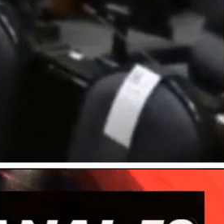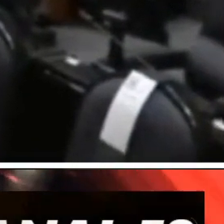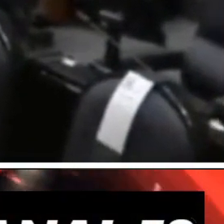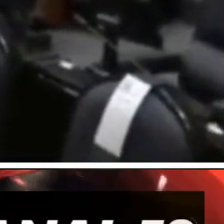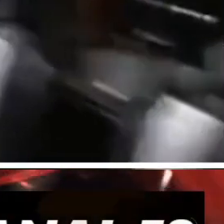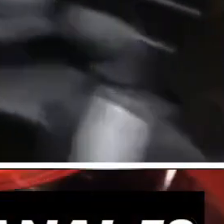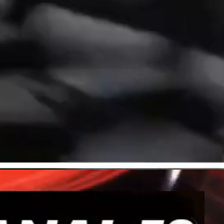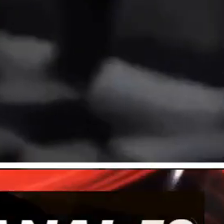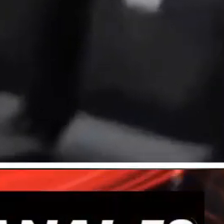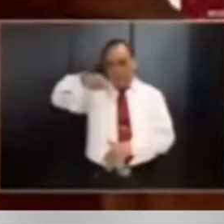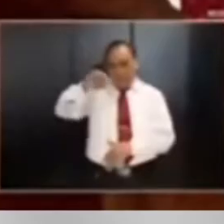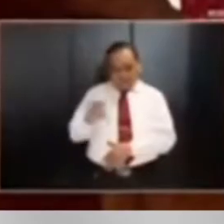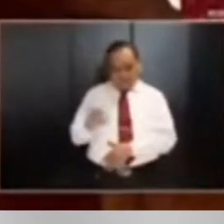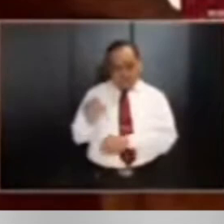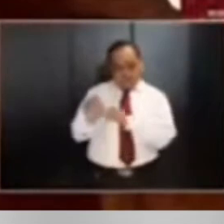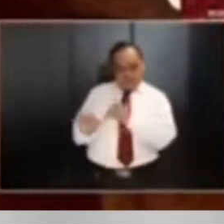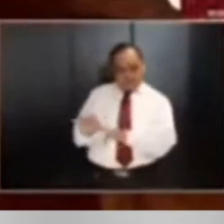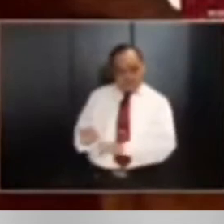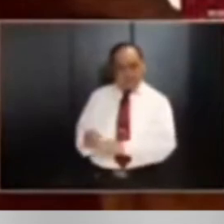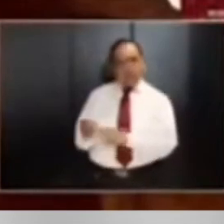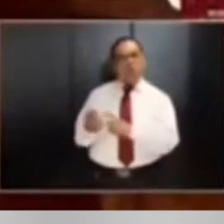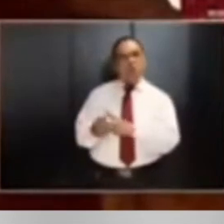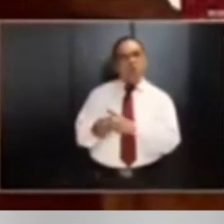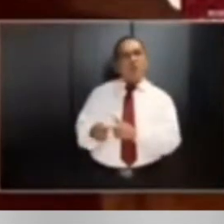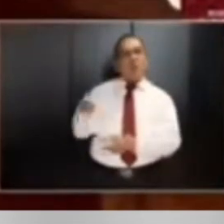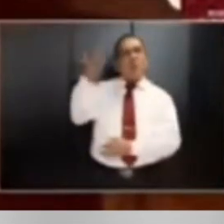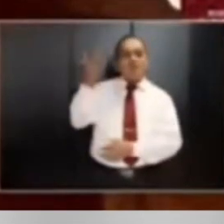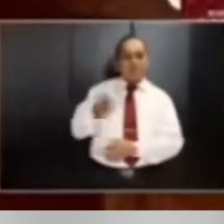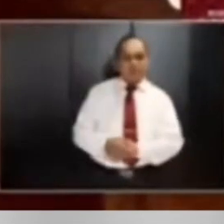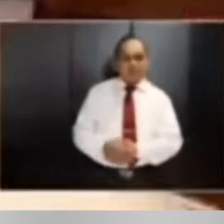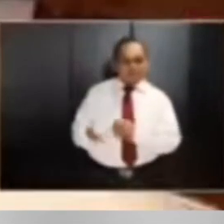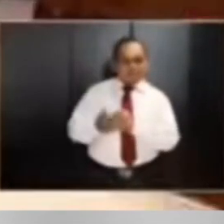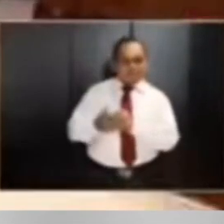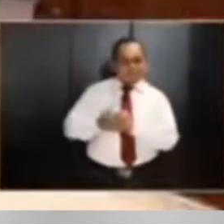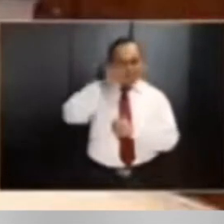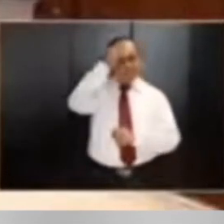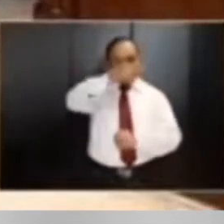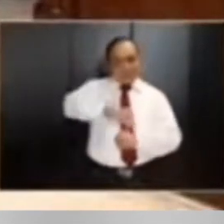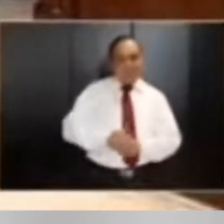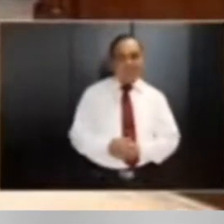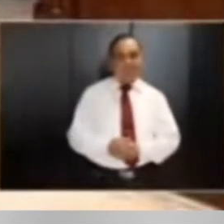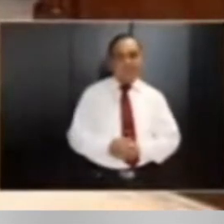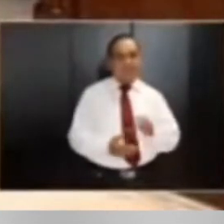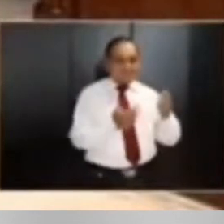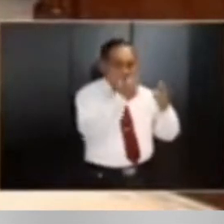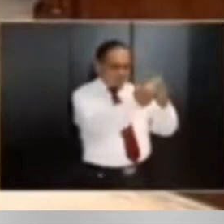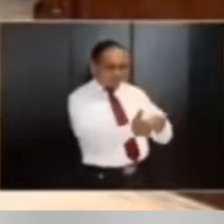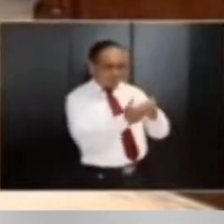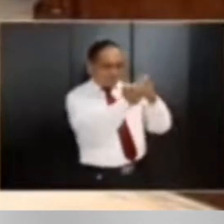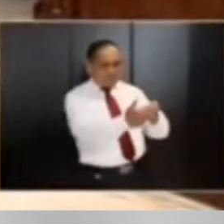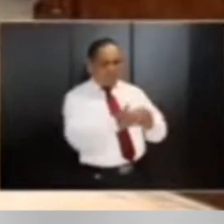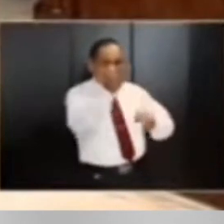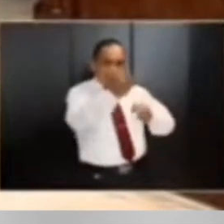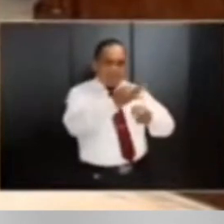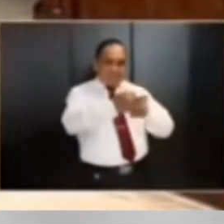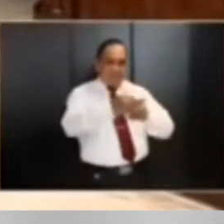permítame por favor ahora sí vamos a ir a los nuevos audios que salieron de hálito moreno donde se ve la corrupción de